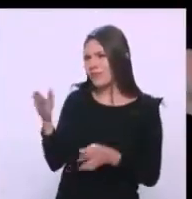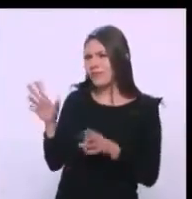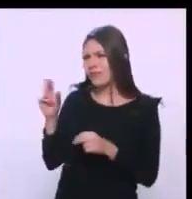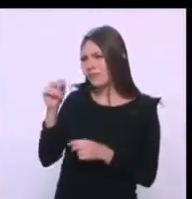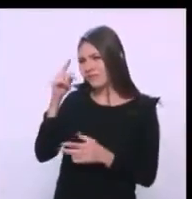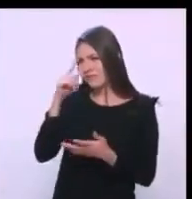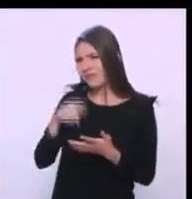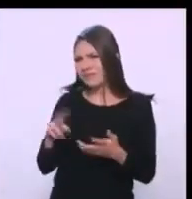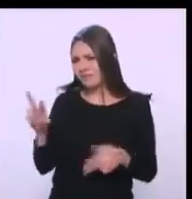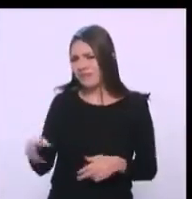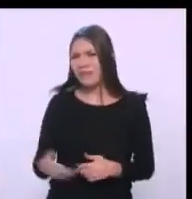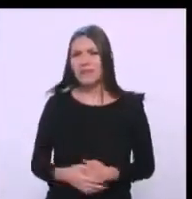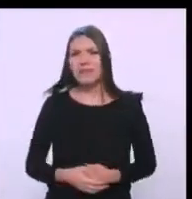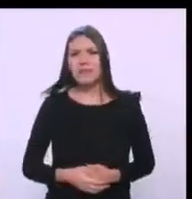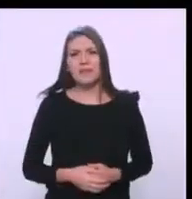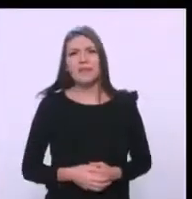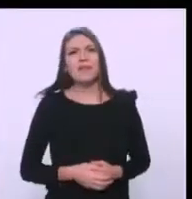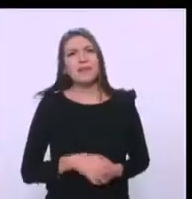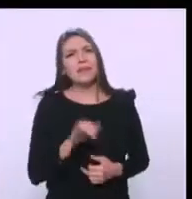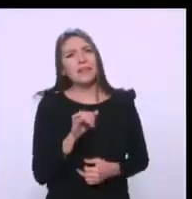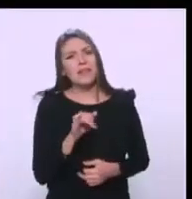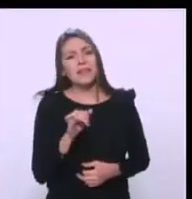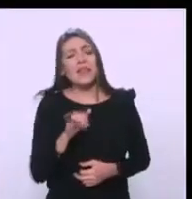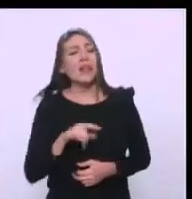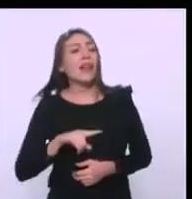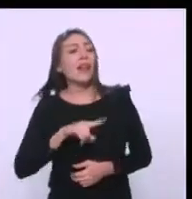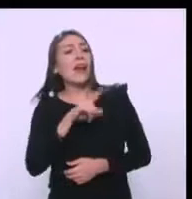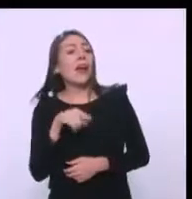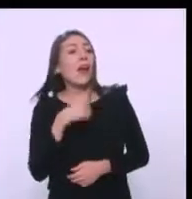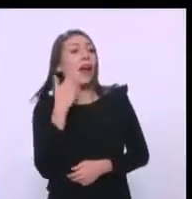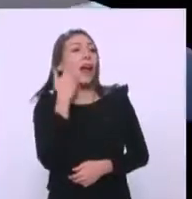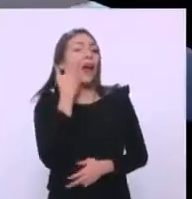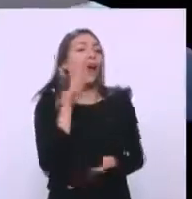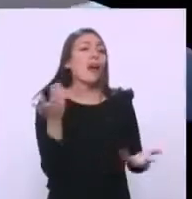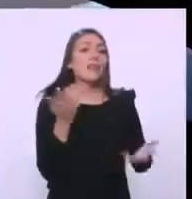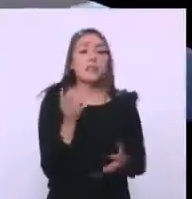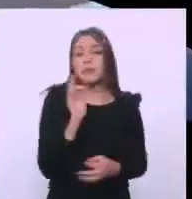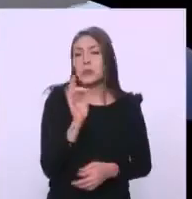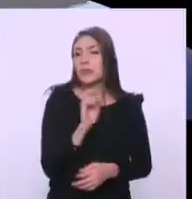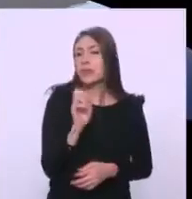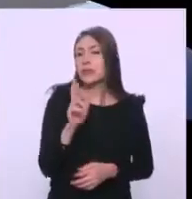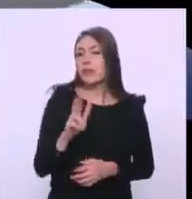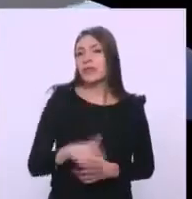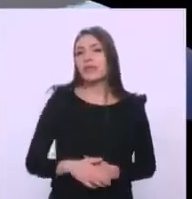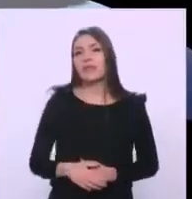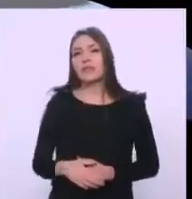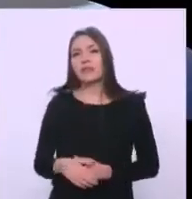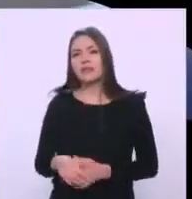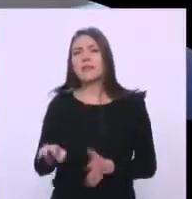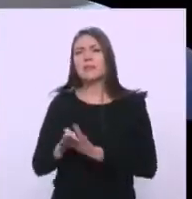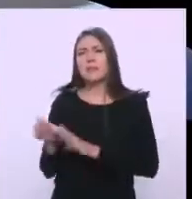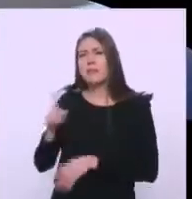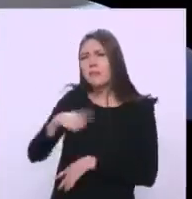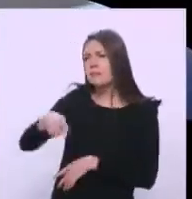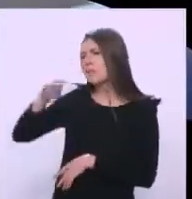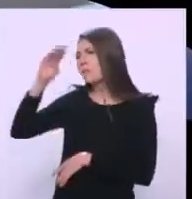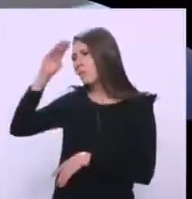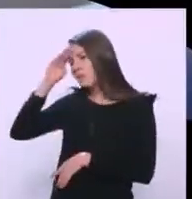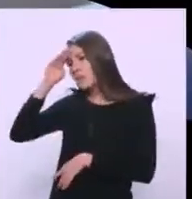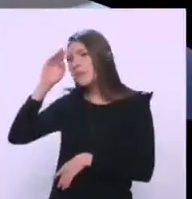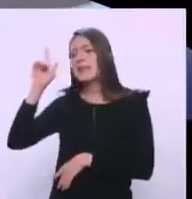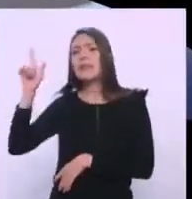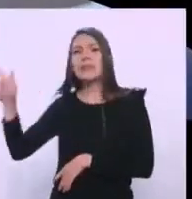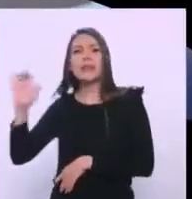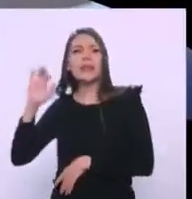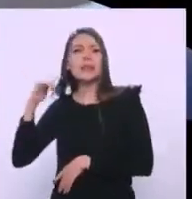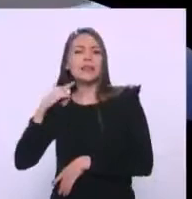ellos harían. No es lo que ellos quisieran. Es a partir de una lógica, ¿no? Pues si pensamos, por ejemplo, que el